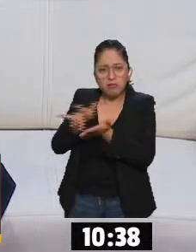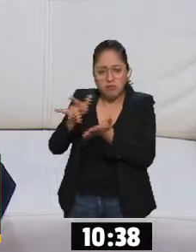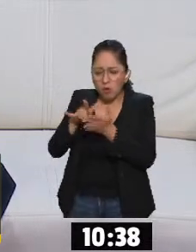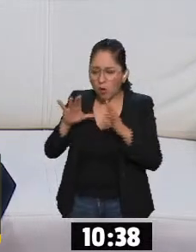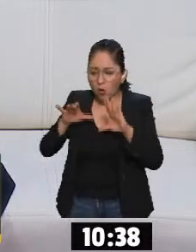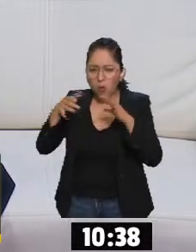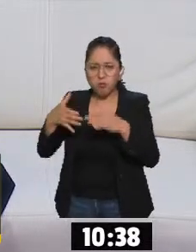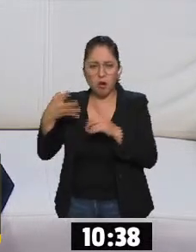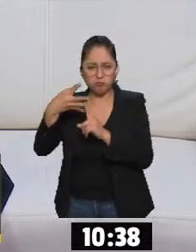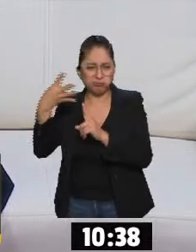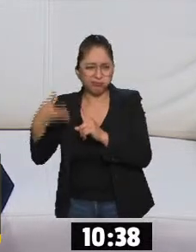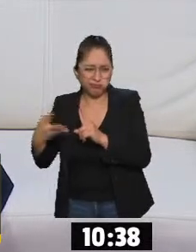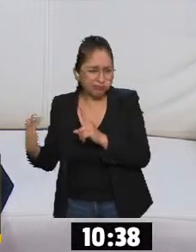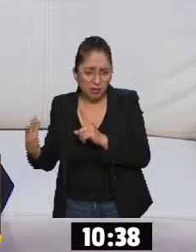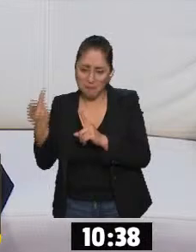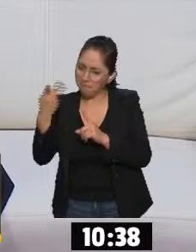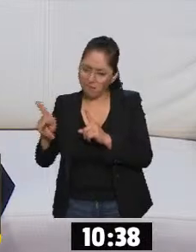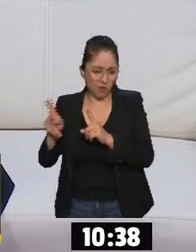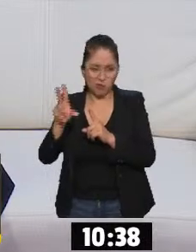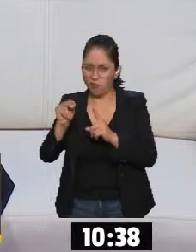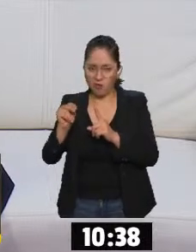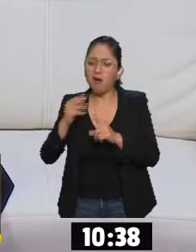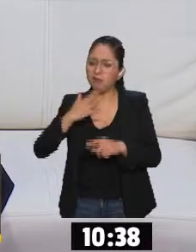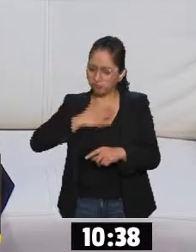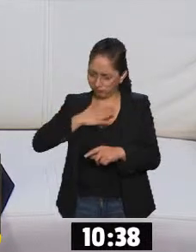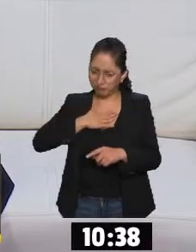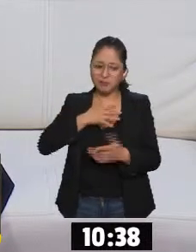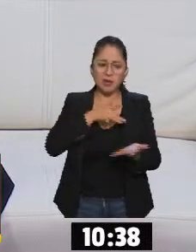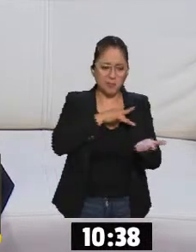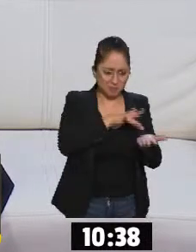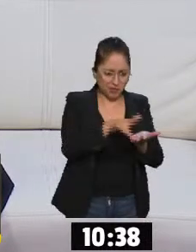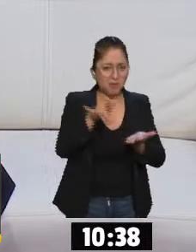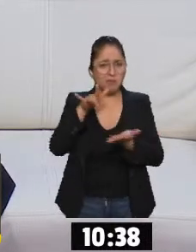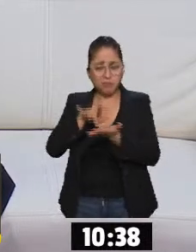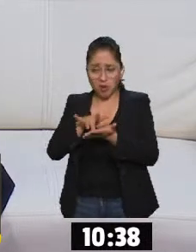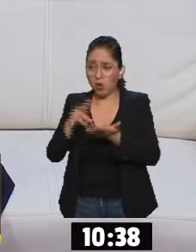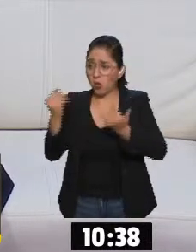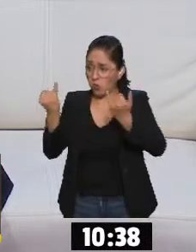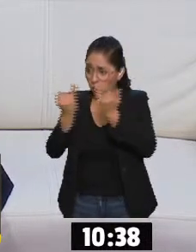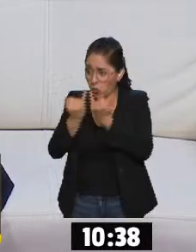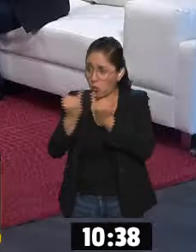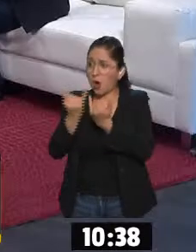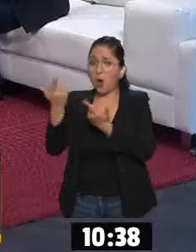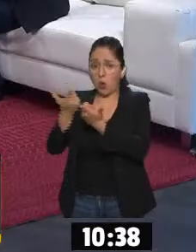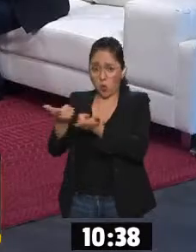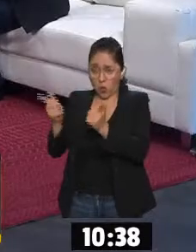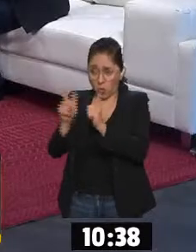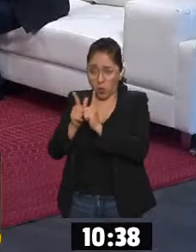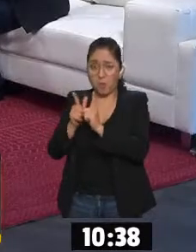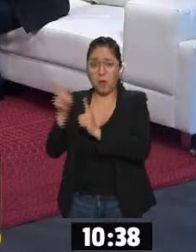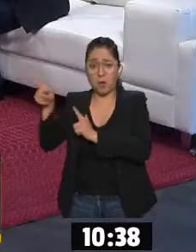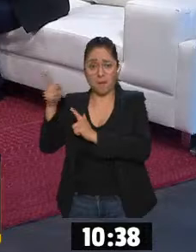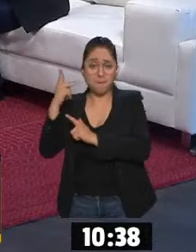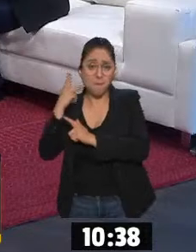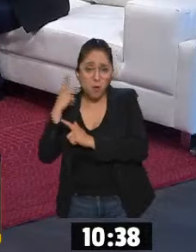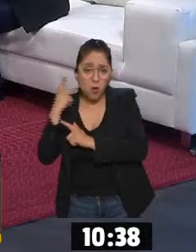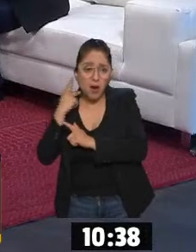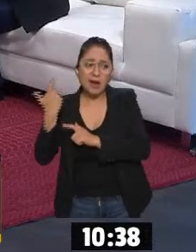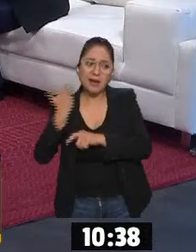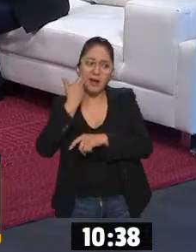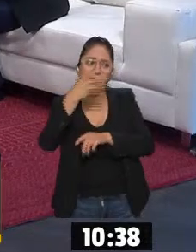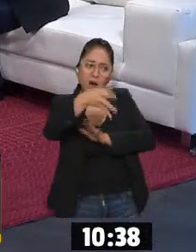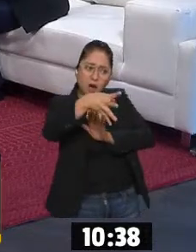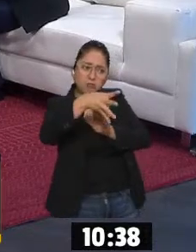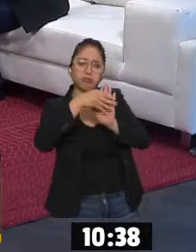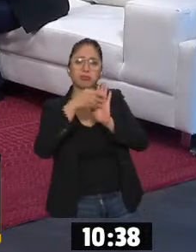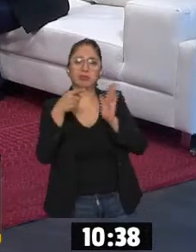nació con secretaría para sí, como partido. Pero ojalá y les copien muchos partidos, ¿no? Ojalá. Que nos han copiado, pero no. Sí, pero no es